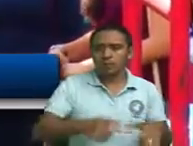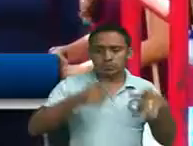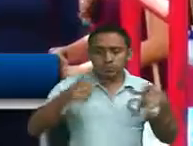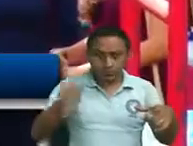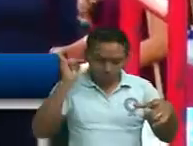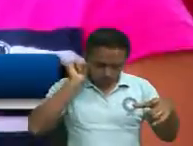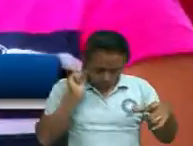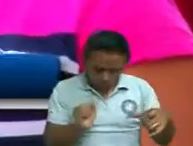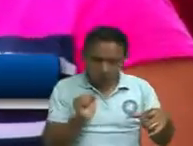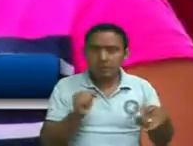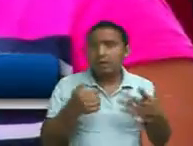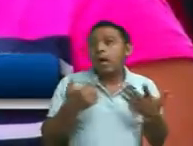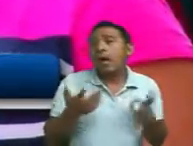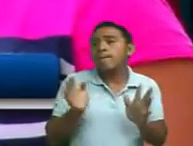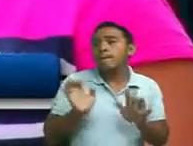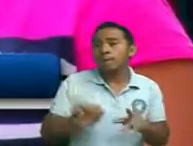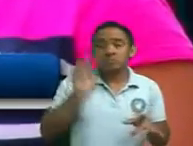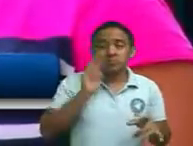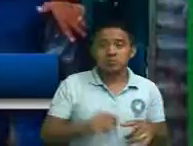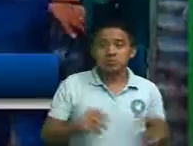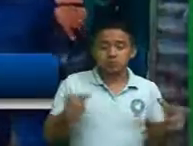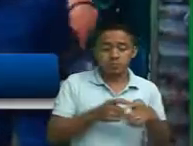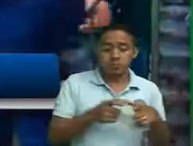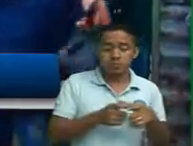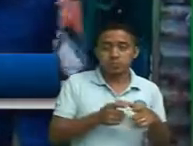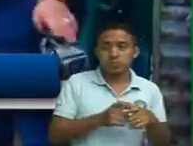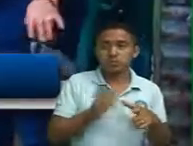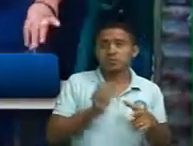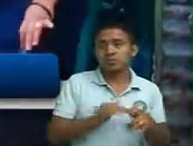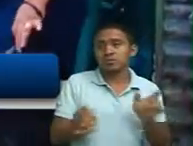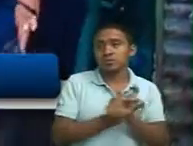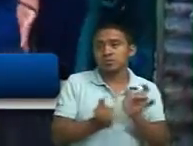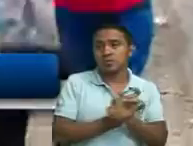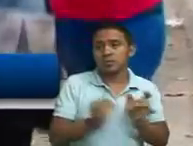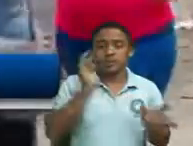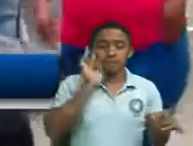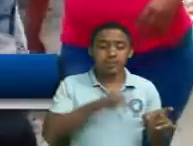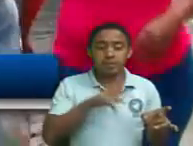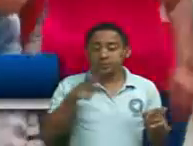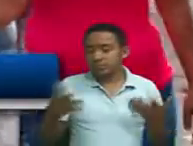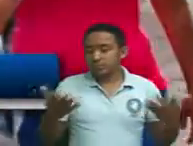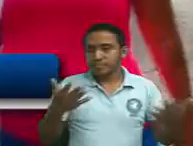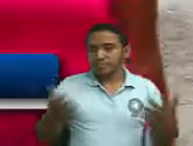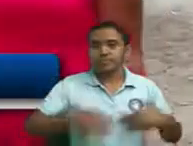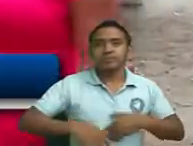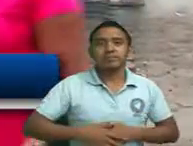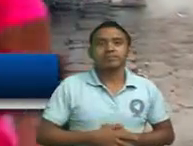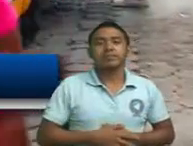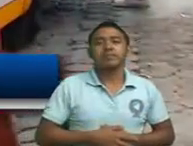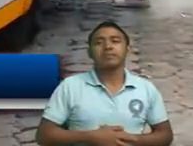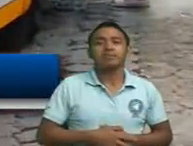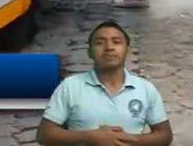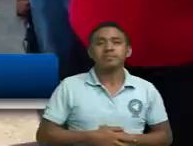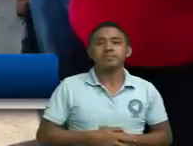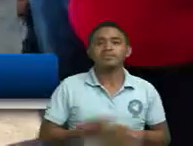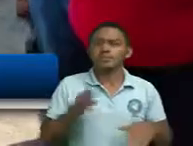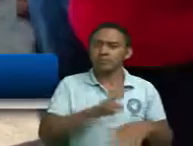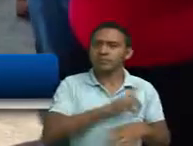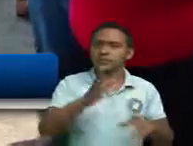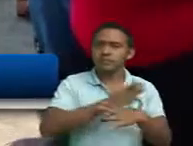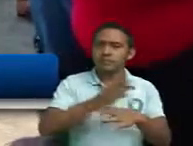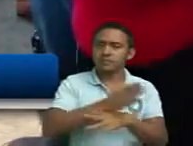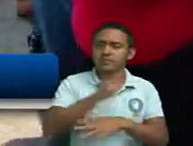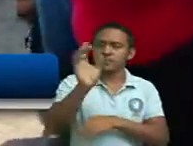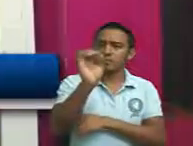hay en ese plato, y poder ver a alguien comiendo poco, pero también ver qué hay en ese plato, ¿ya? Yeah. Ahora, hay diferentes tipos